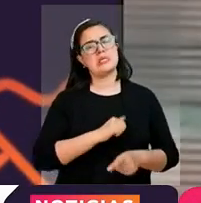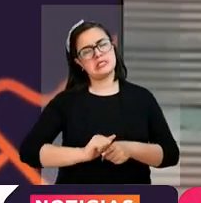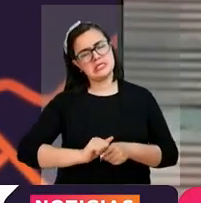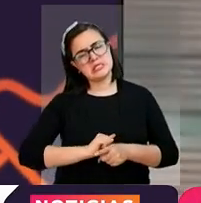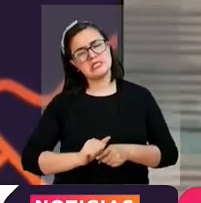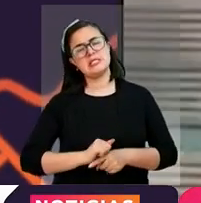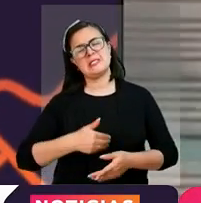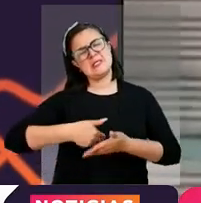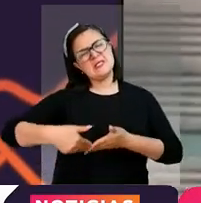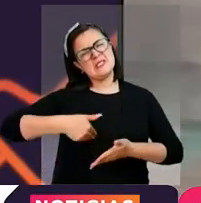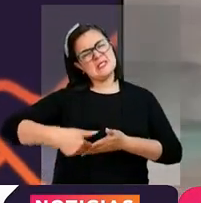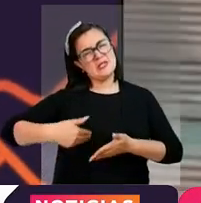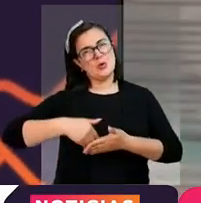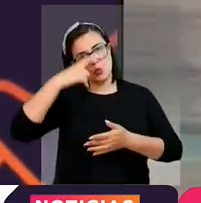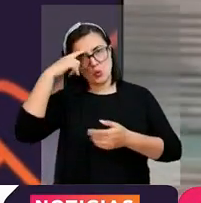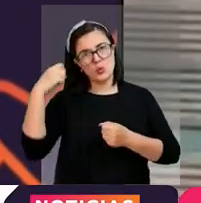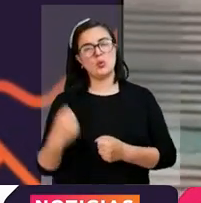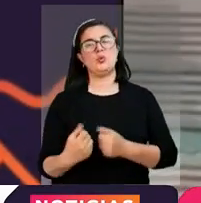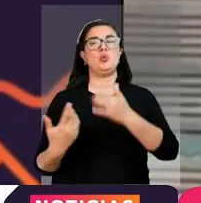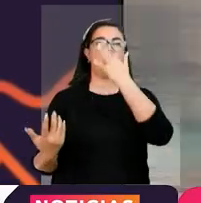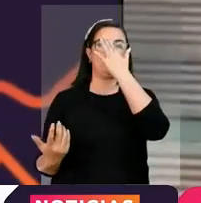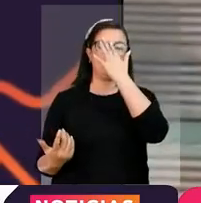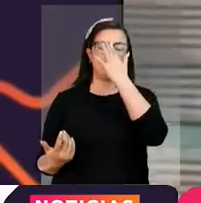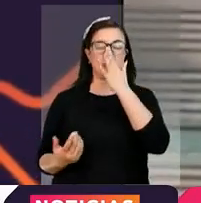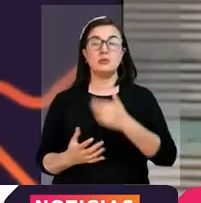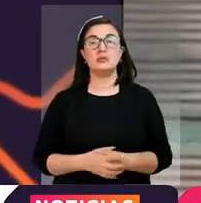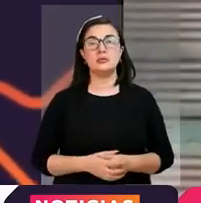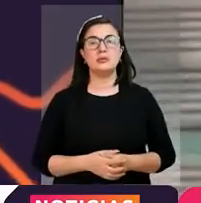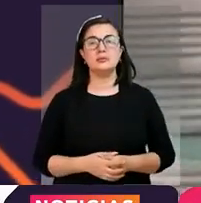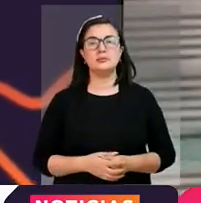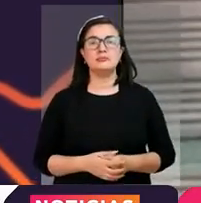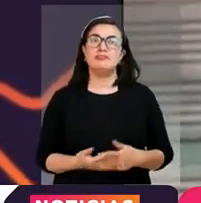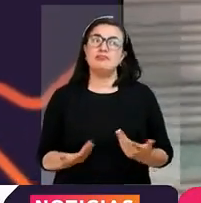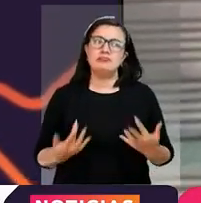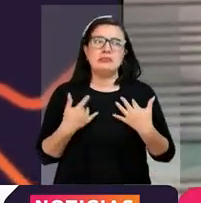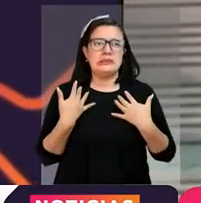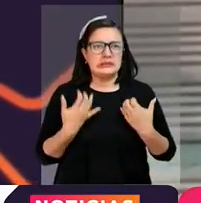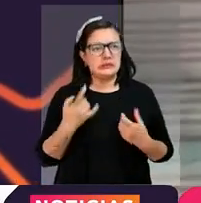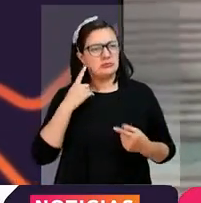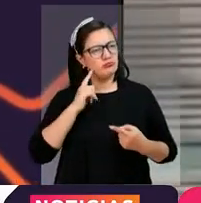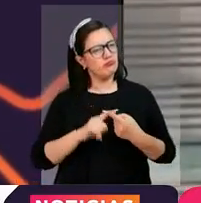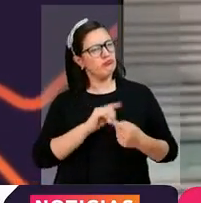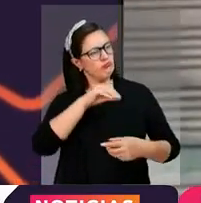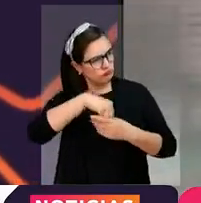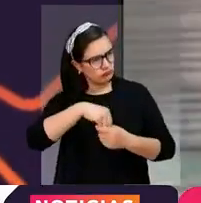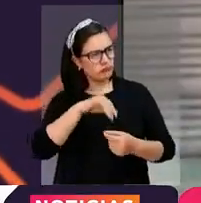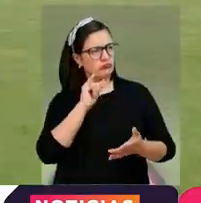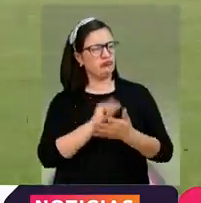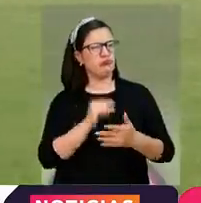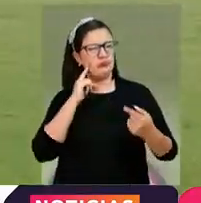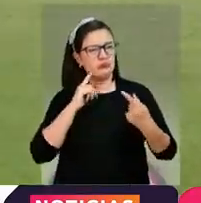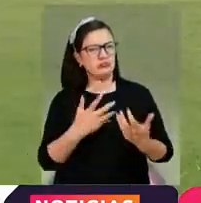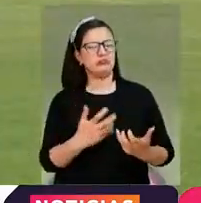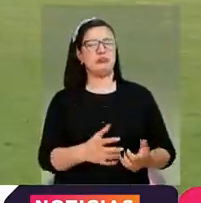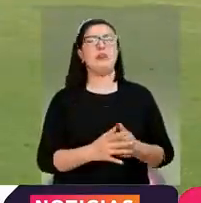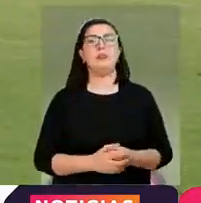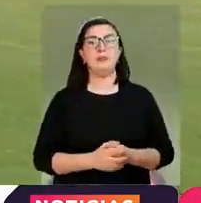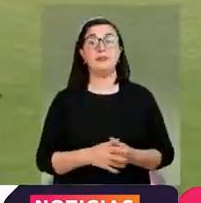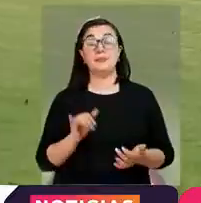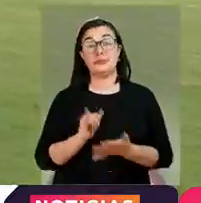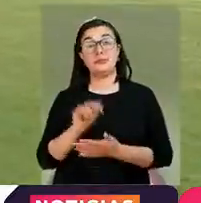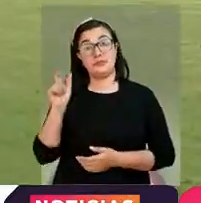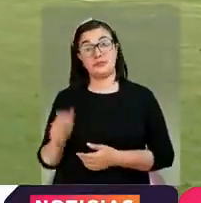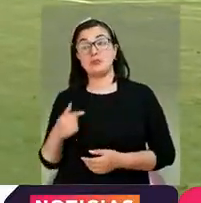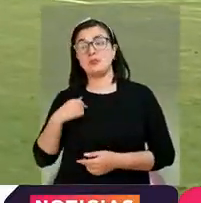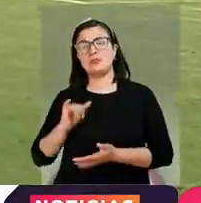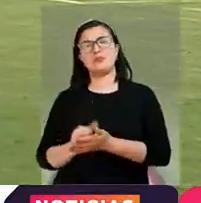mucho al máximo para poder sacar adelante pues este es lo que quiero. Mosquera fue recientemente